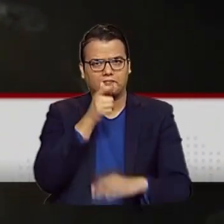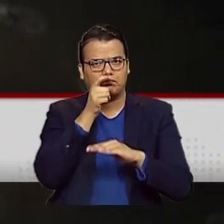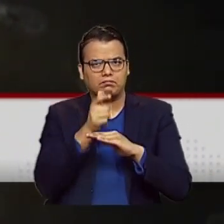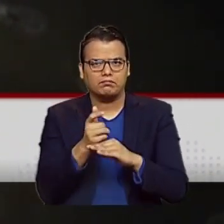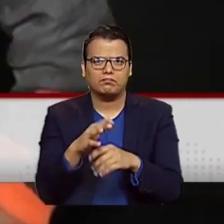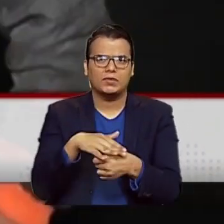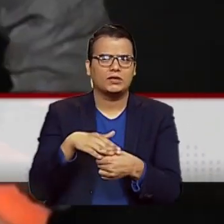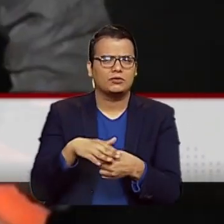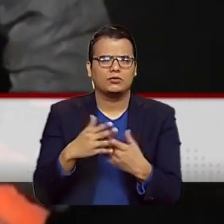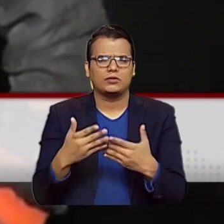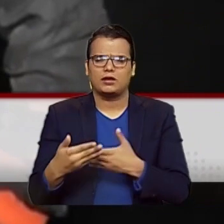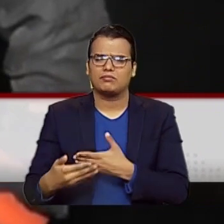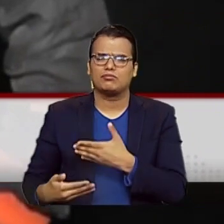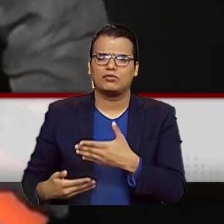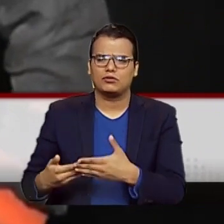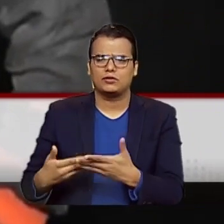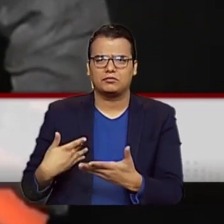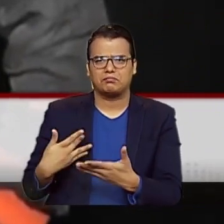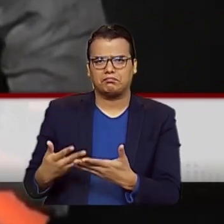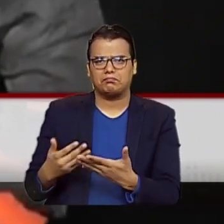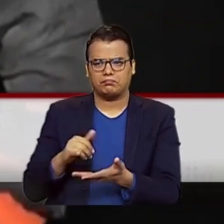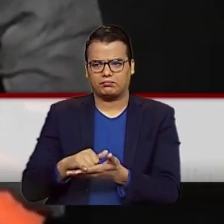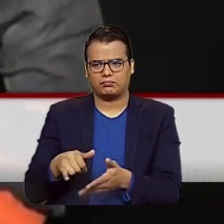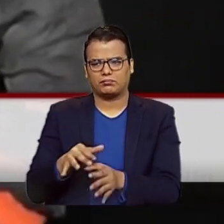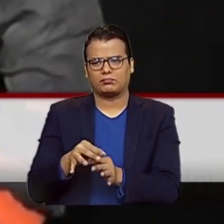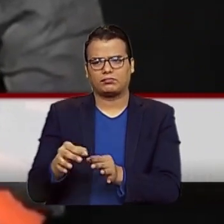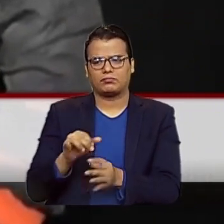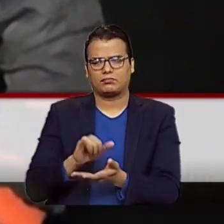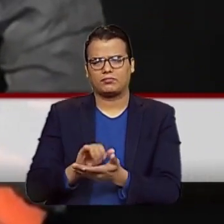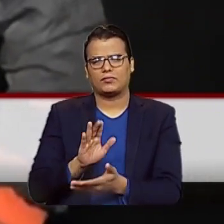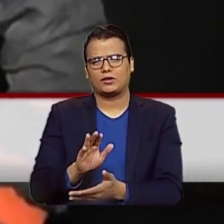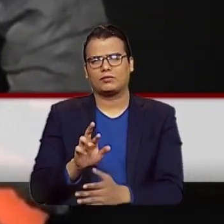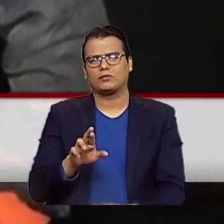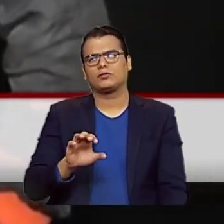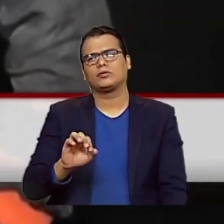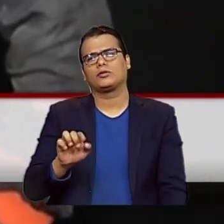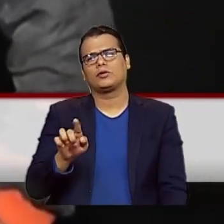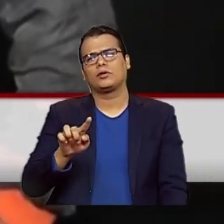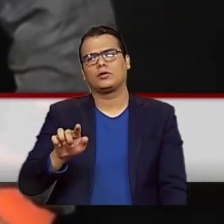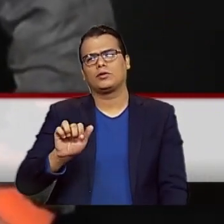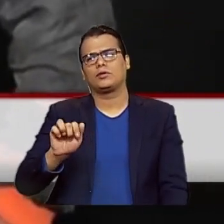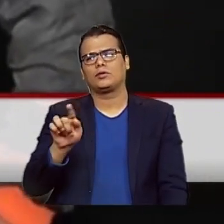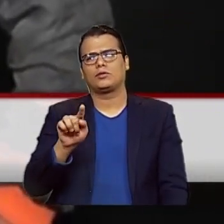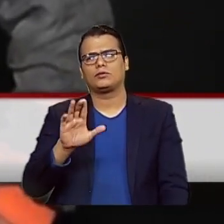pendientes de lo que ocurra en el sector de Portachuelo, zona rural del municipio de